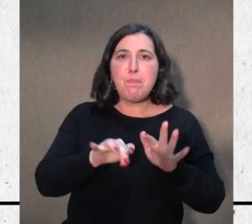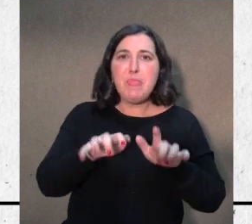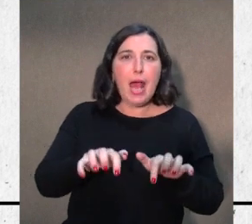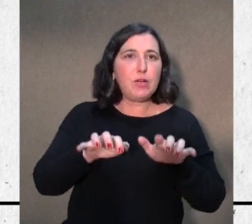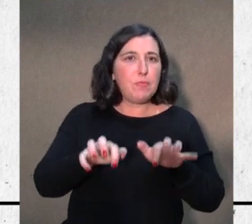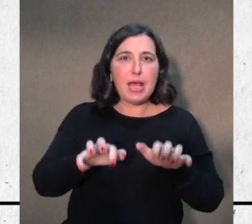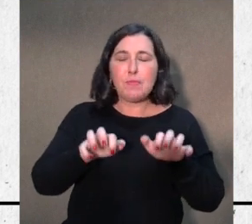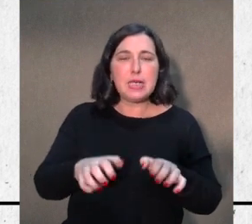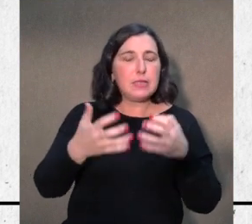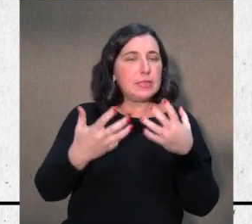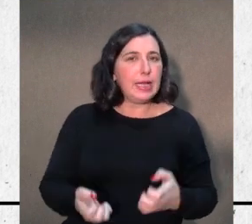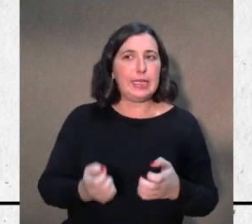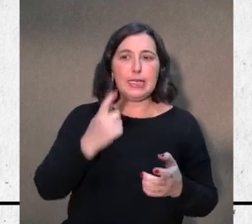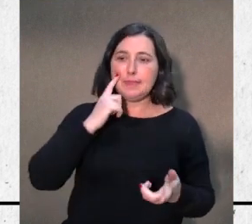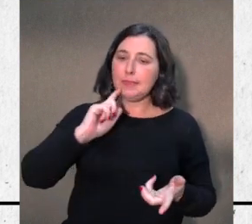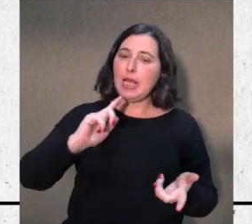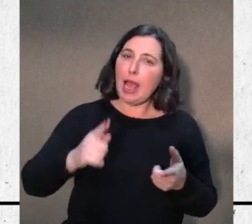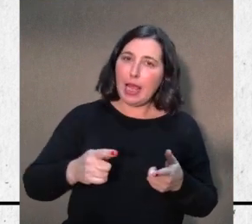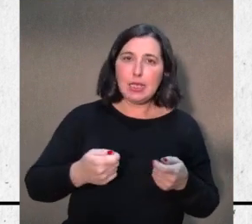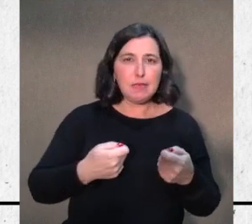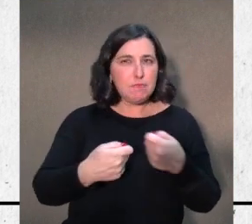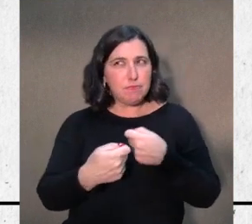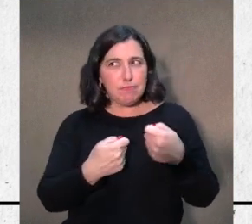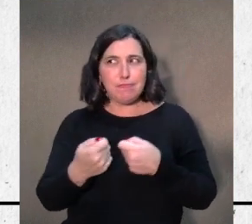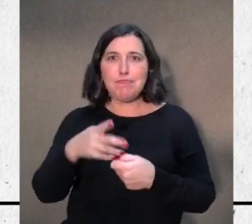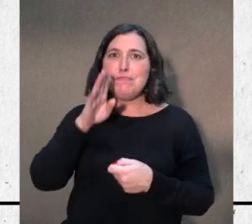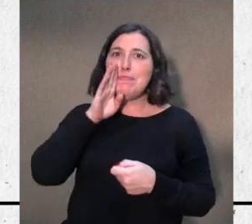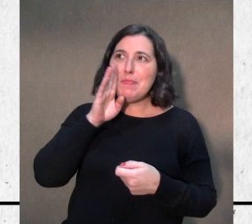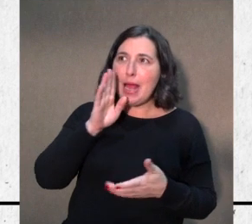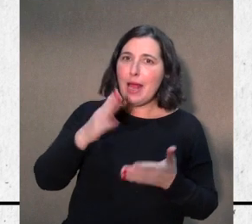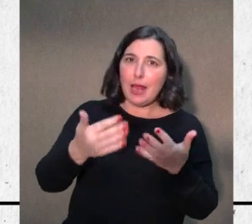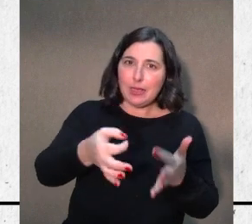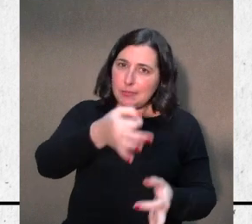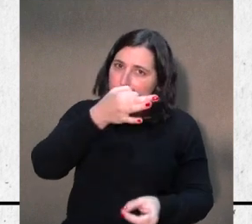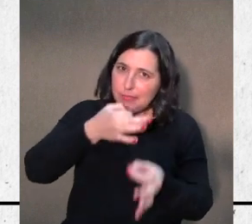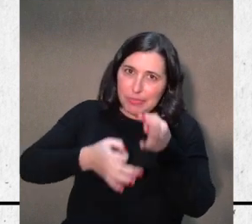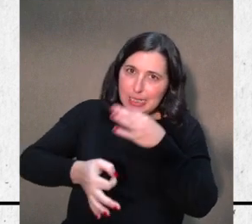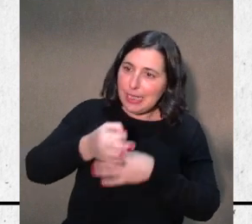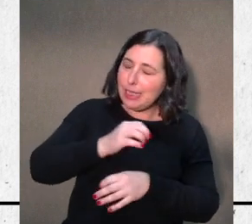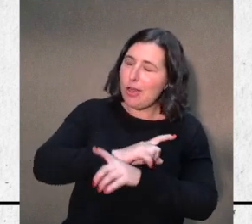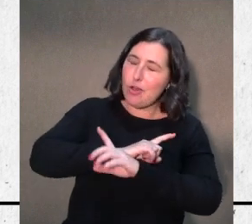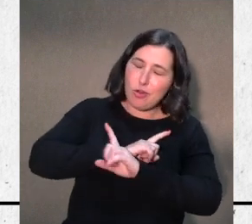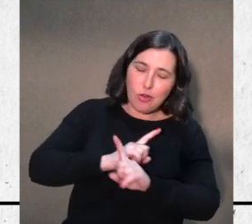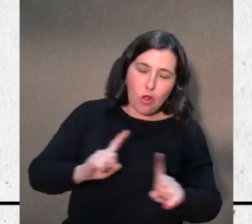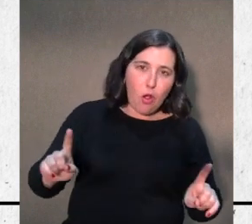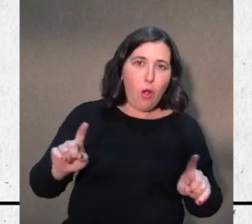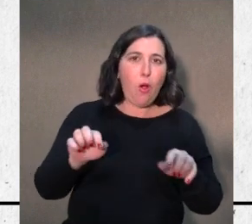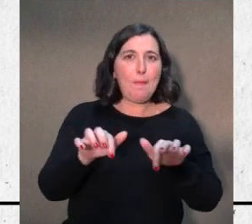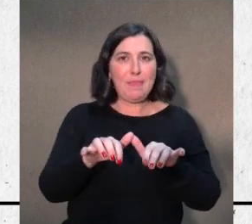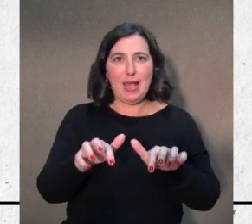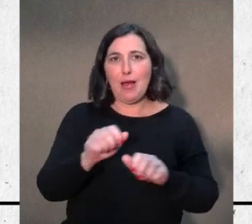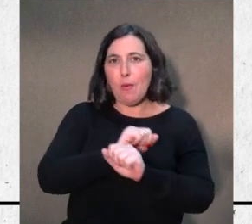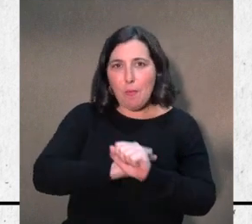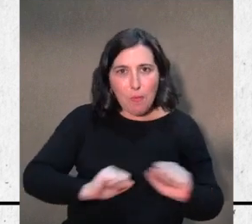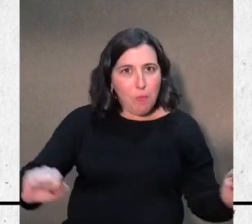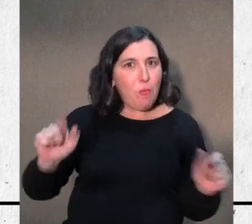madre, hacerme entender de que piano no era viable, por lo menos en ese momento, los instrumentos que se brindaban, ¿no? Y bueno, y me llegó el